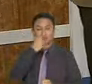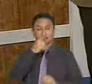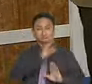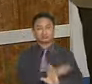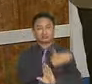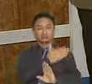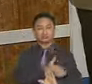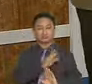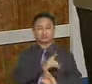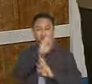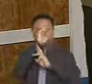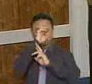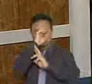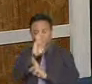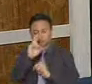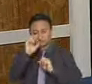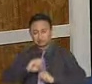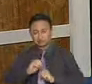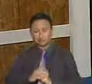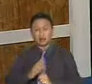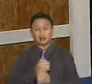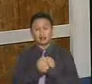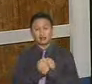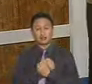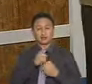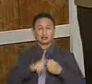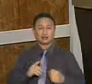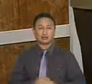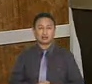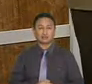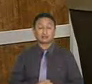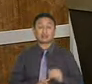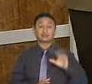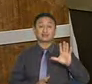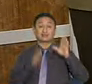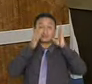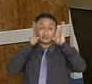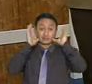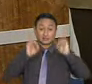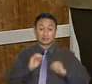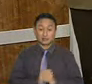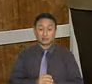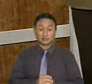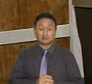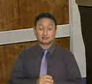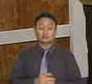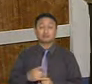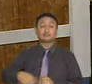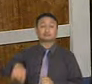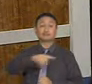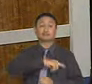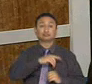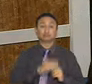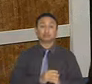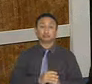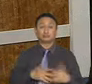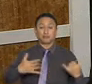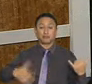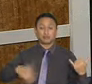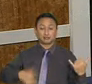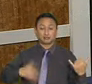canciones que le rinden homenaje a nuestra querida ciudad se desarrolló en la plaza grande la tradicional